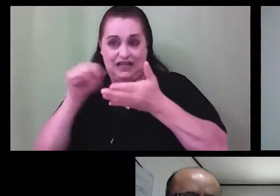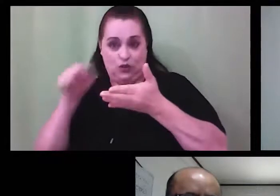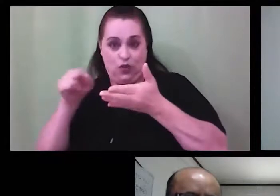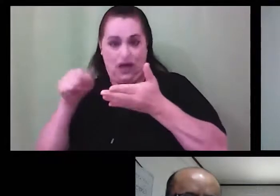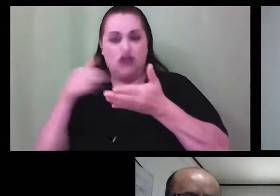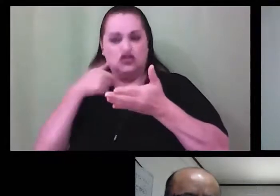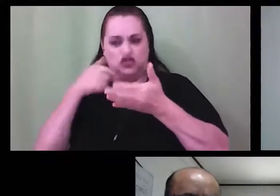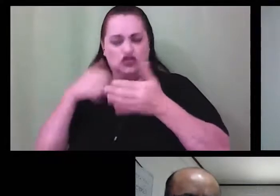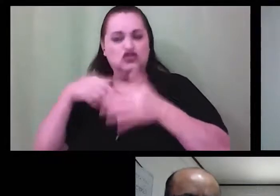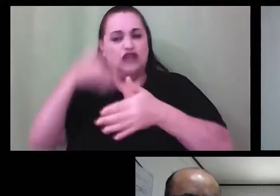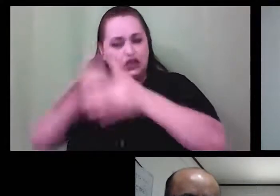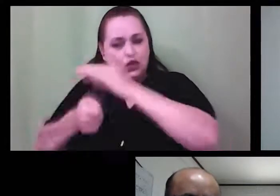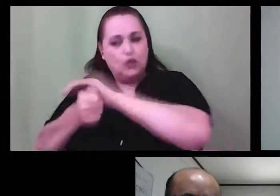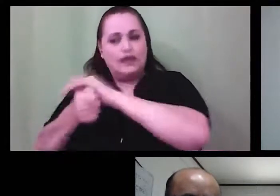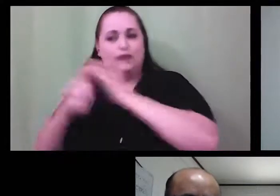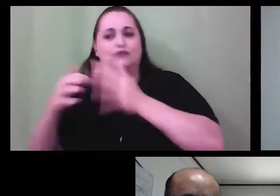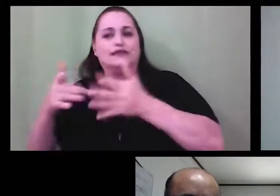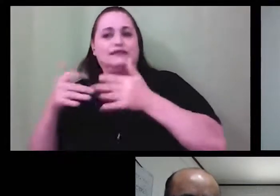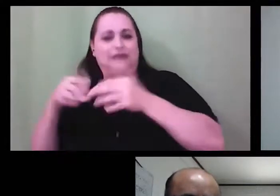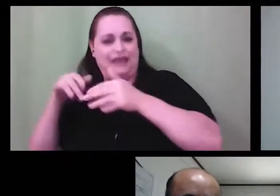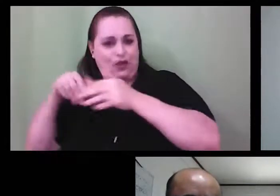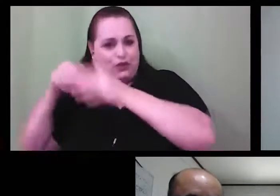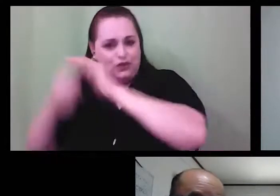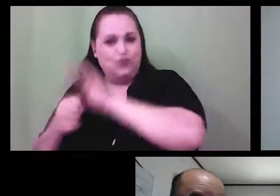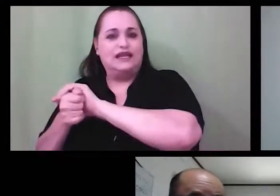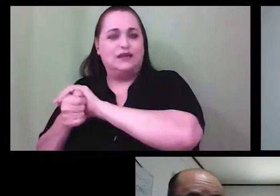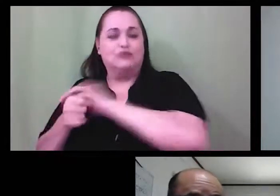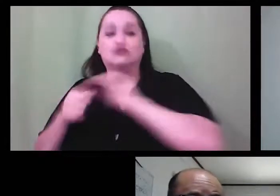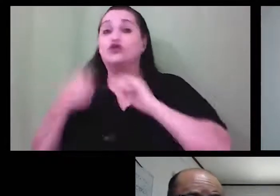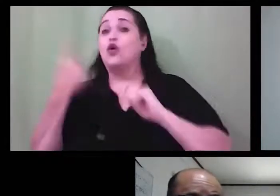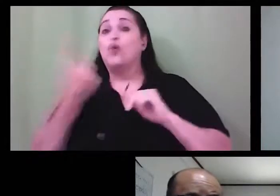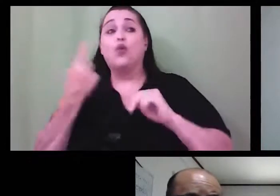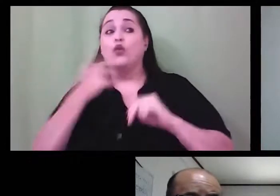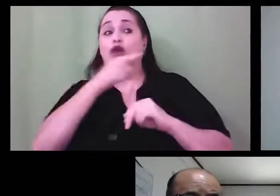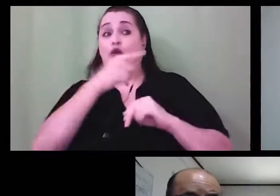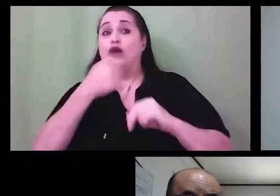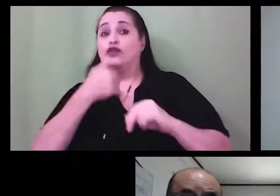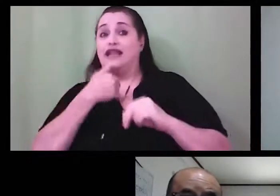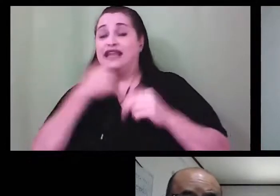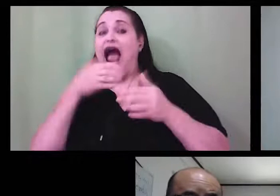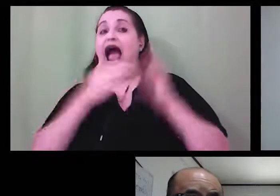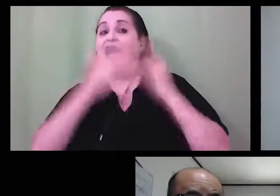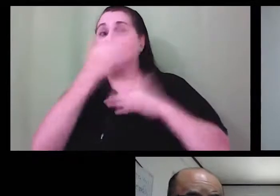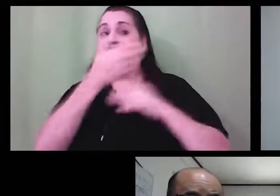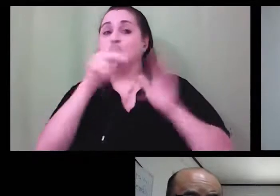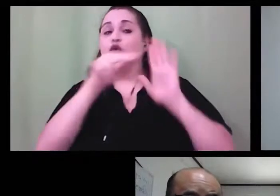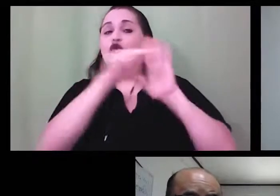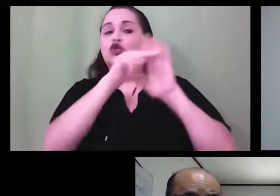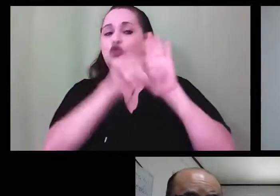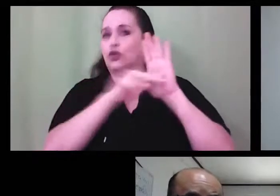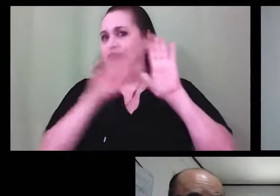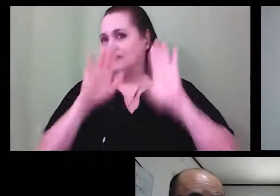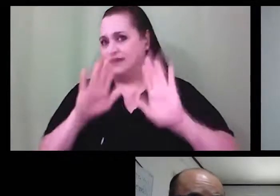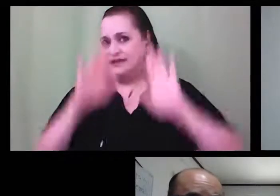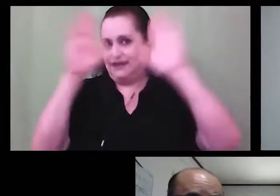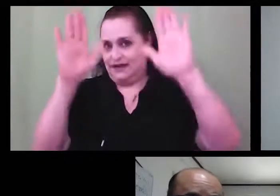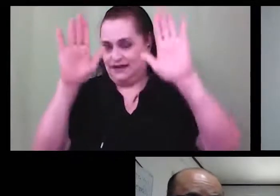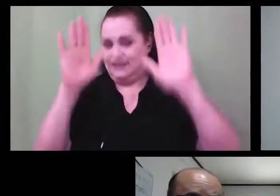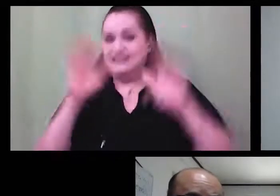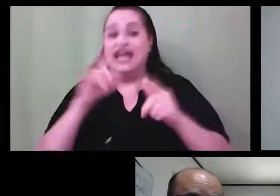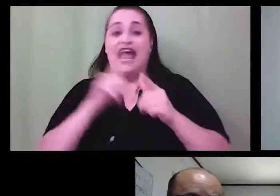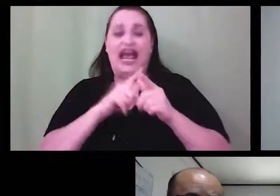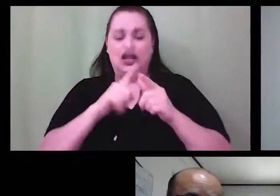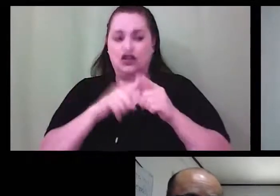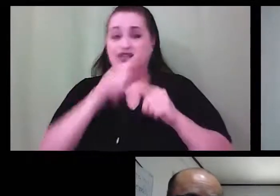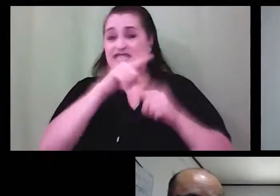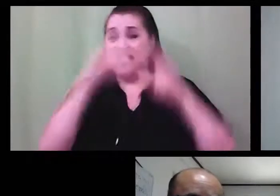escondimos el expediente de Carlos. Y entonces lo único que ellos tuvieron acceso fue a las notas, que eran excelentes. Entonces, ese